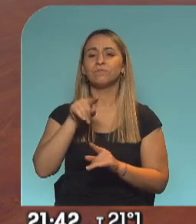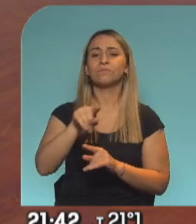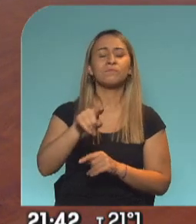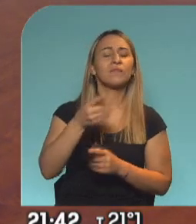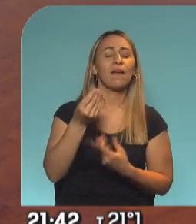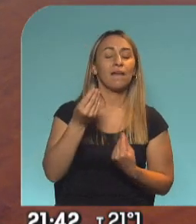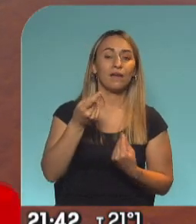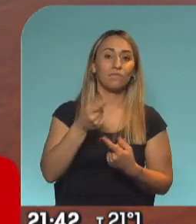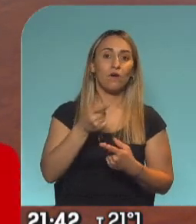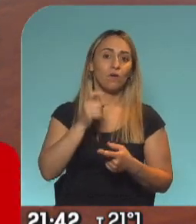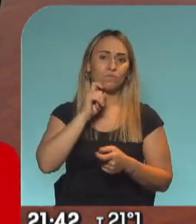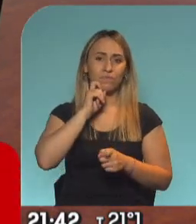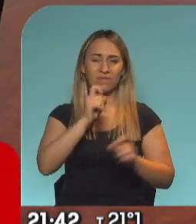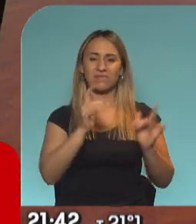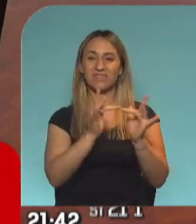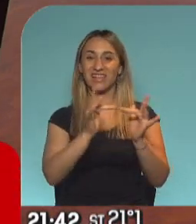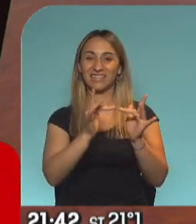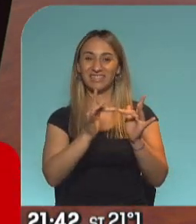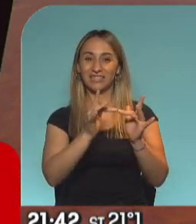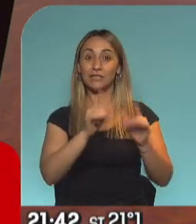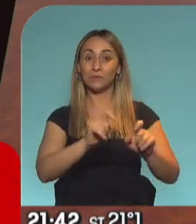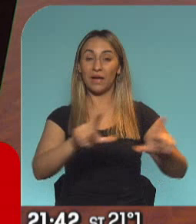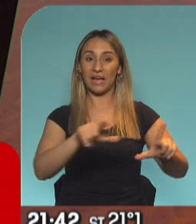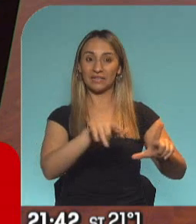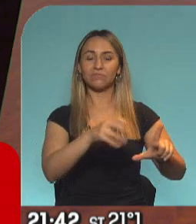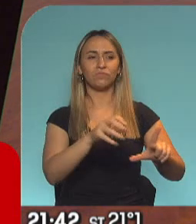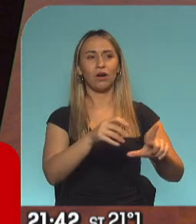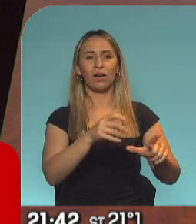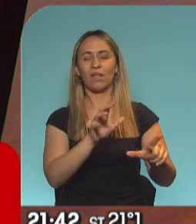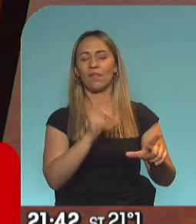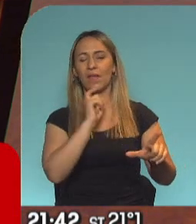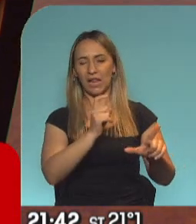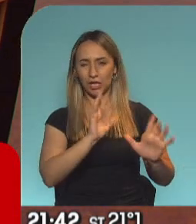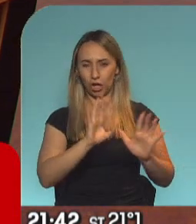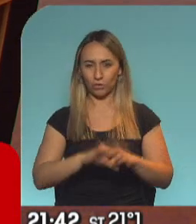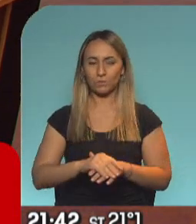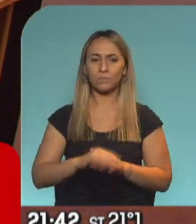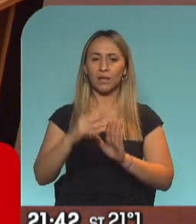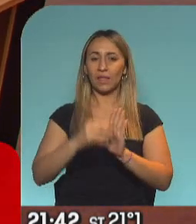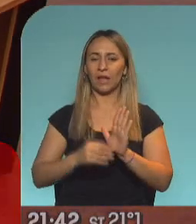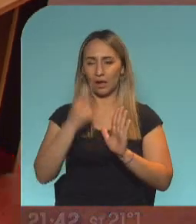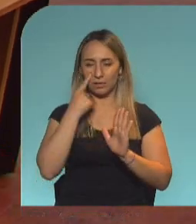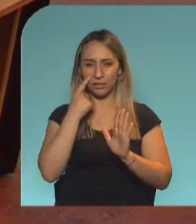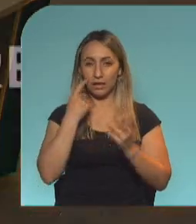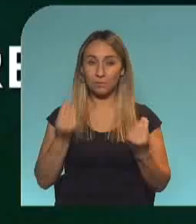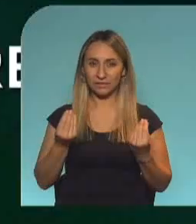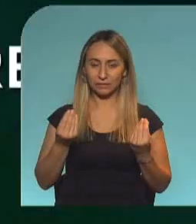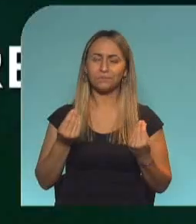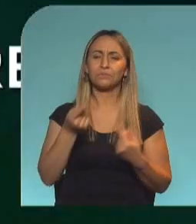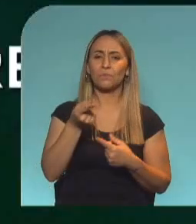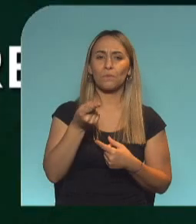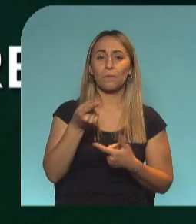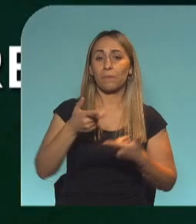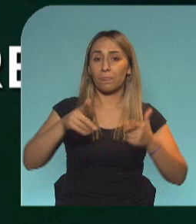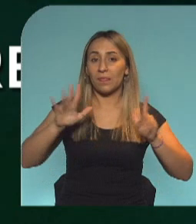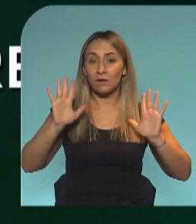cuales estamos hablando. Bueno, básicamente vemos los datos. Vemos los datos para entender qué es lo que pasa. Lo que